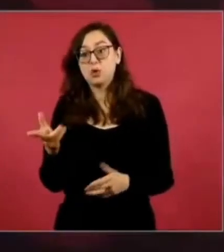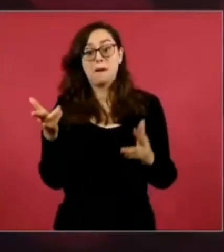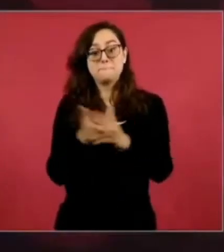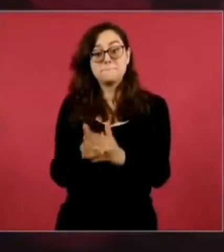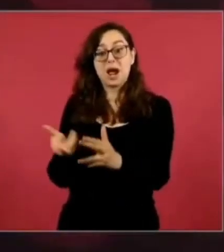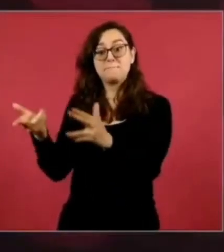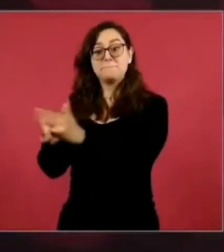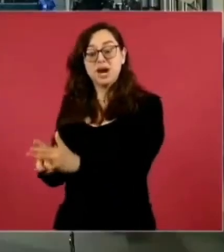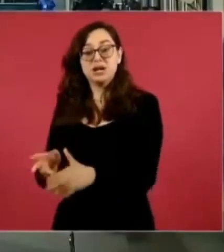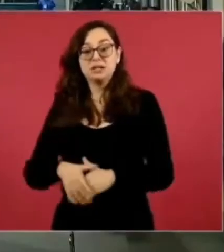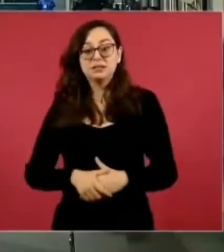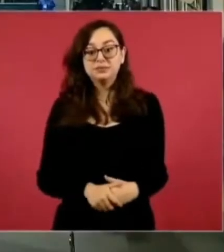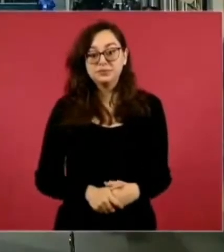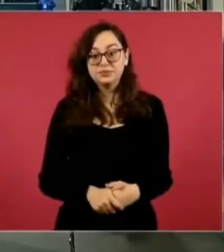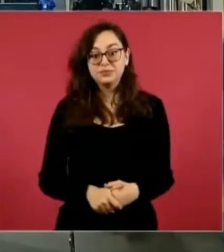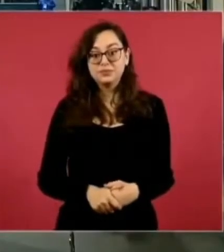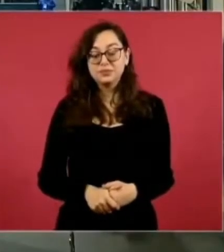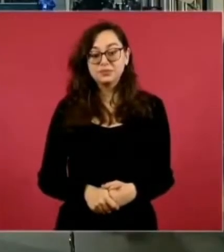va